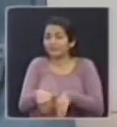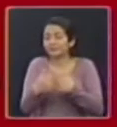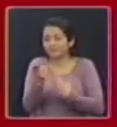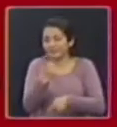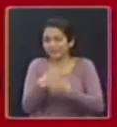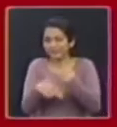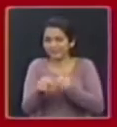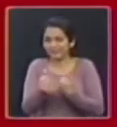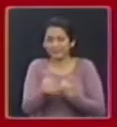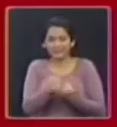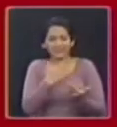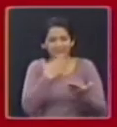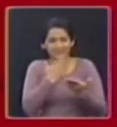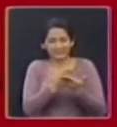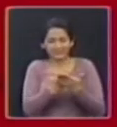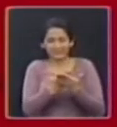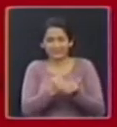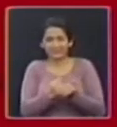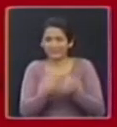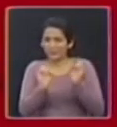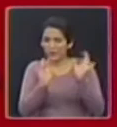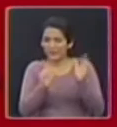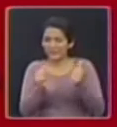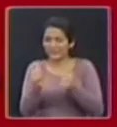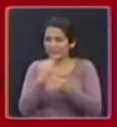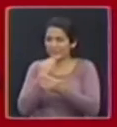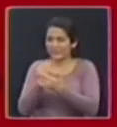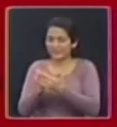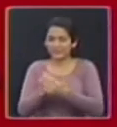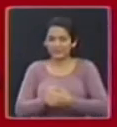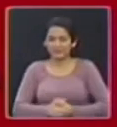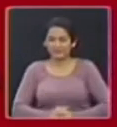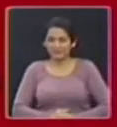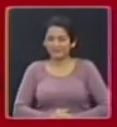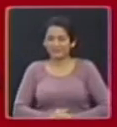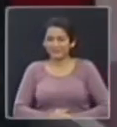Gracias por acompañarnos y éxitos. Que les vaya de maravilla. María gracias Antonieta. Por acompañarnos. Encantada.